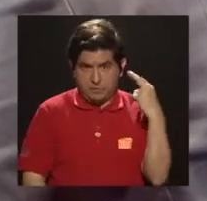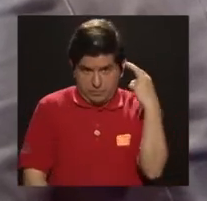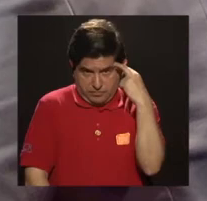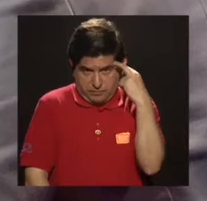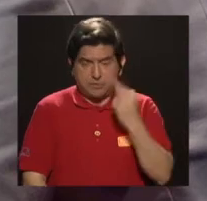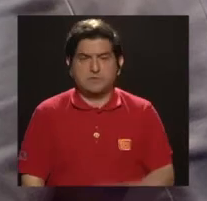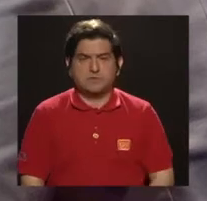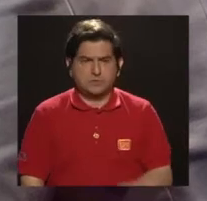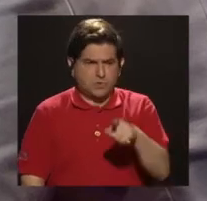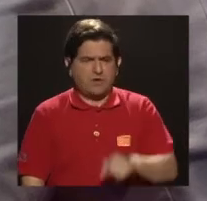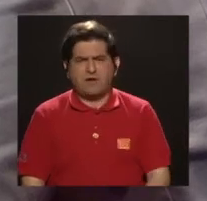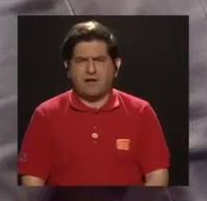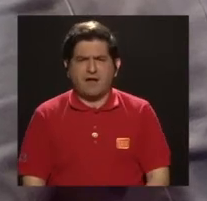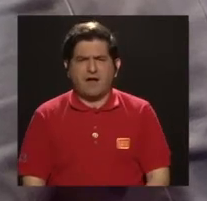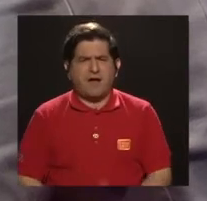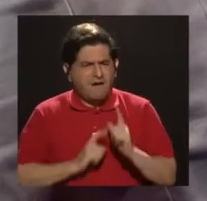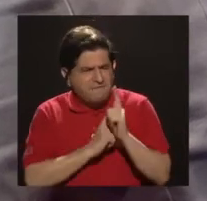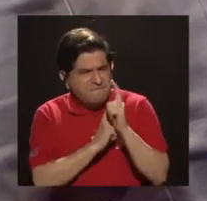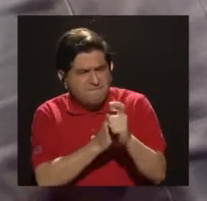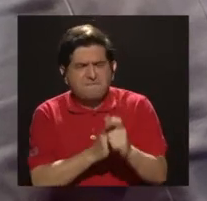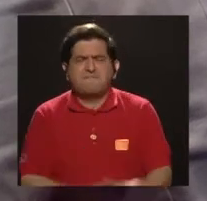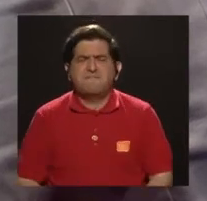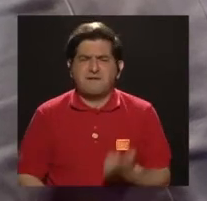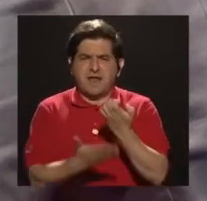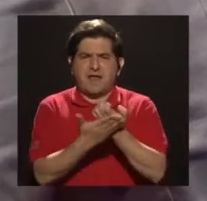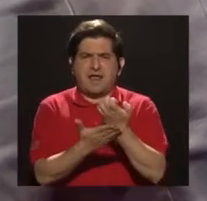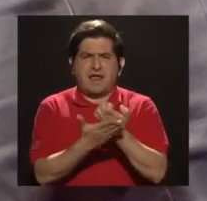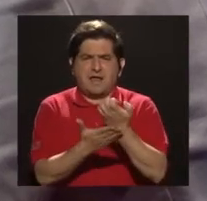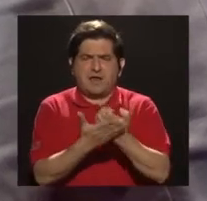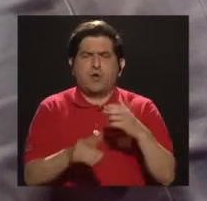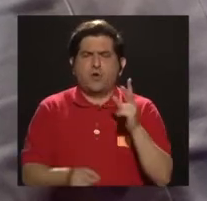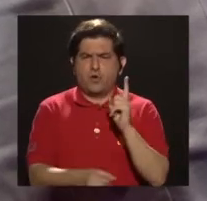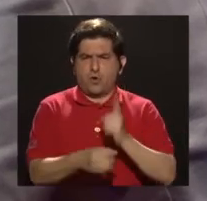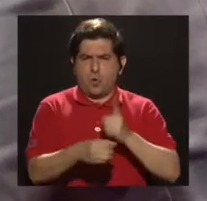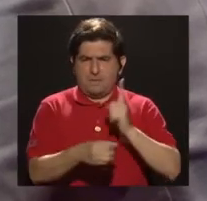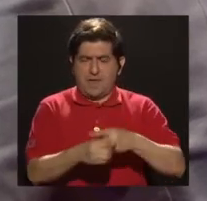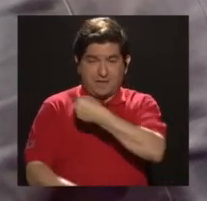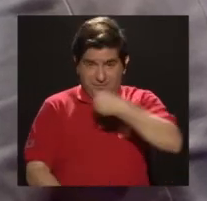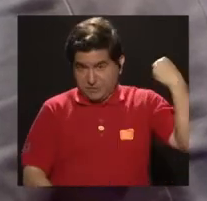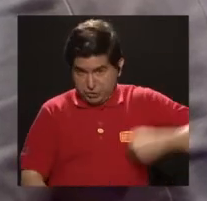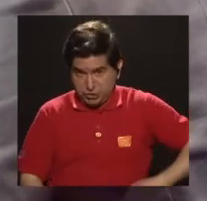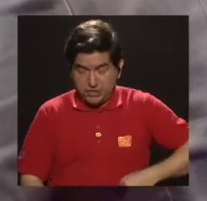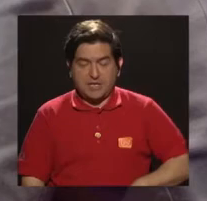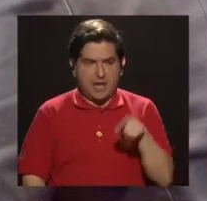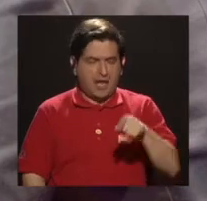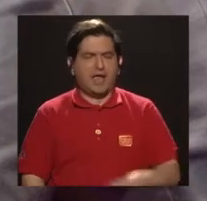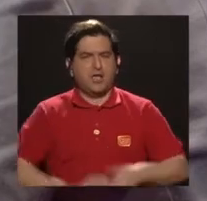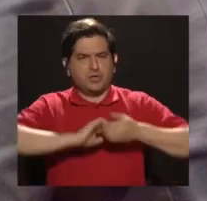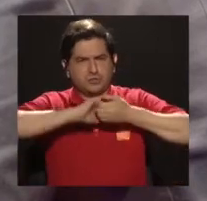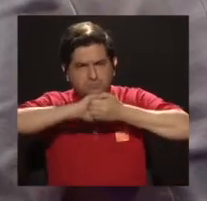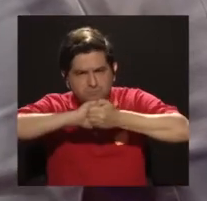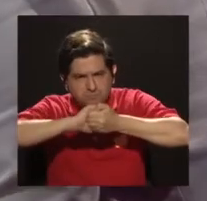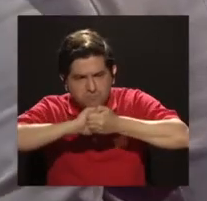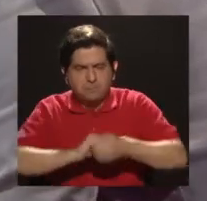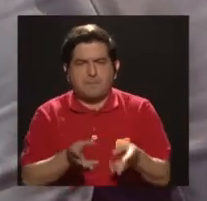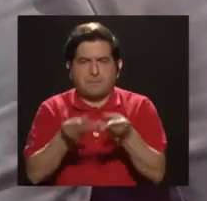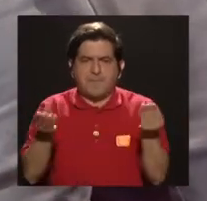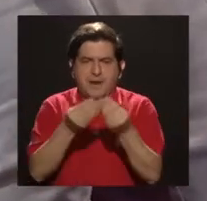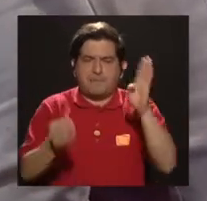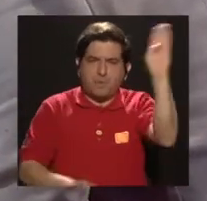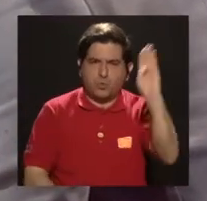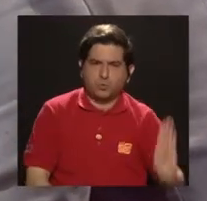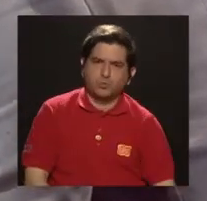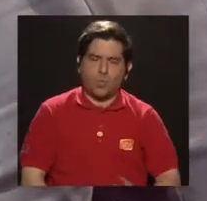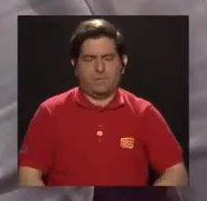una aceleración de la economía china que es un socio comercial muy importante de los de la producción brasileña